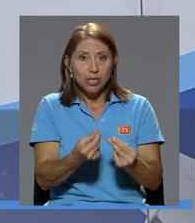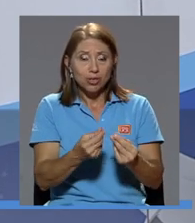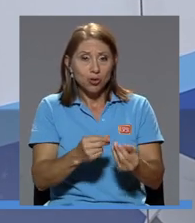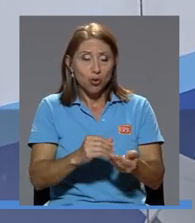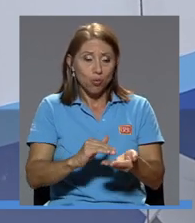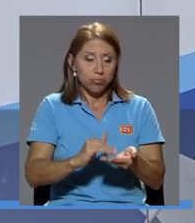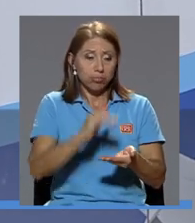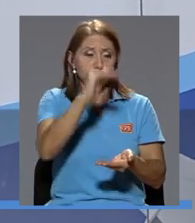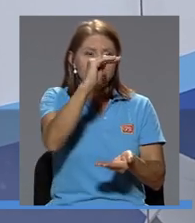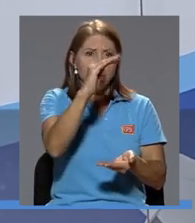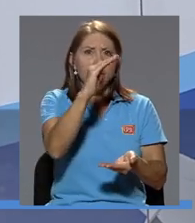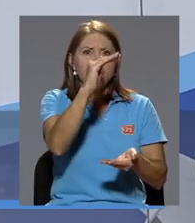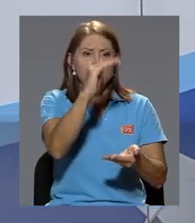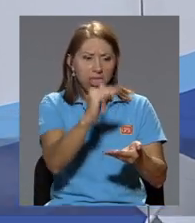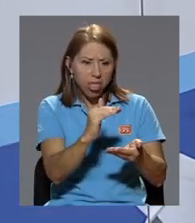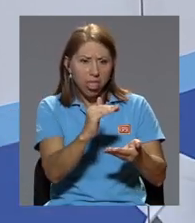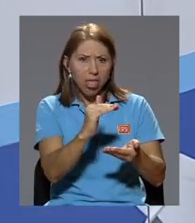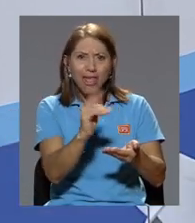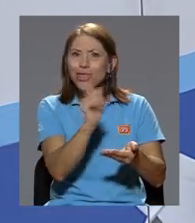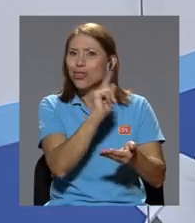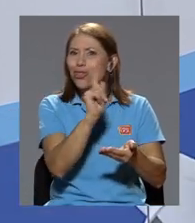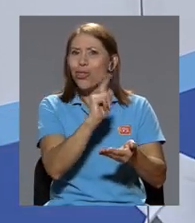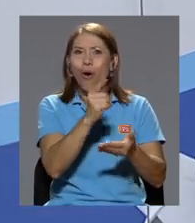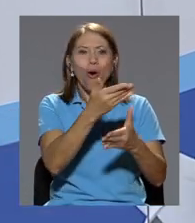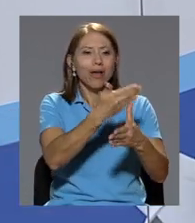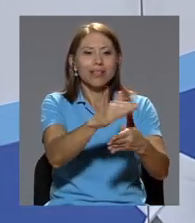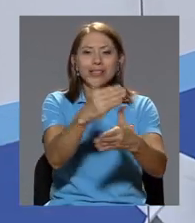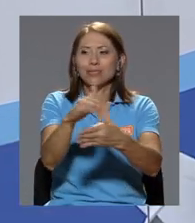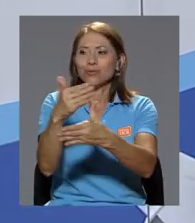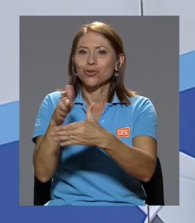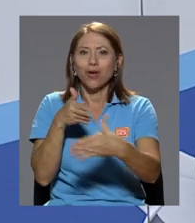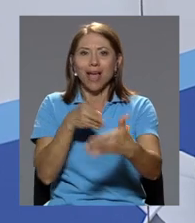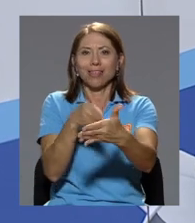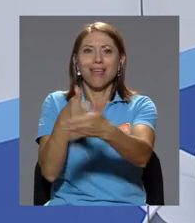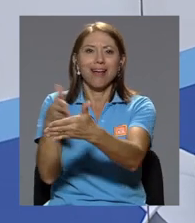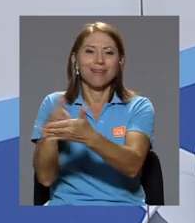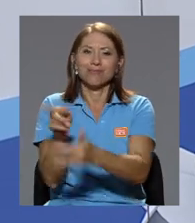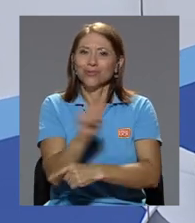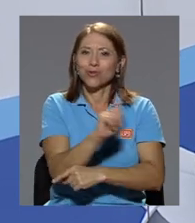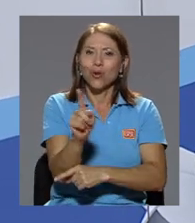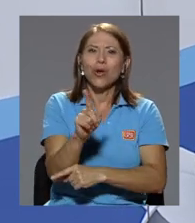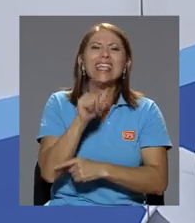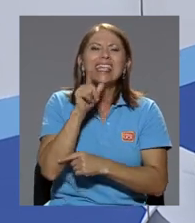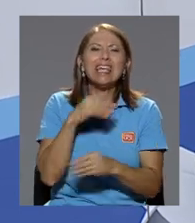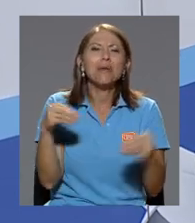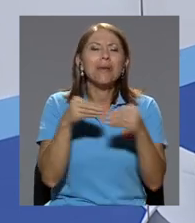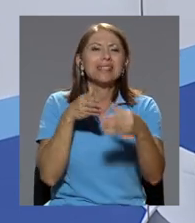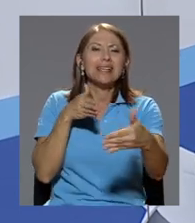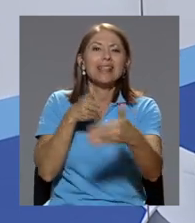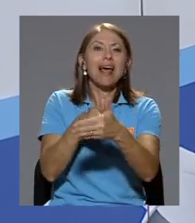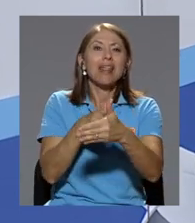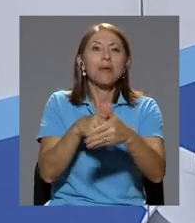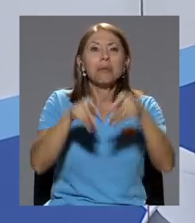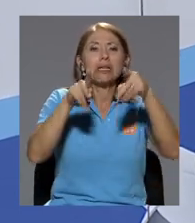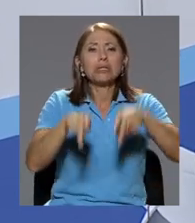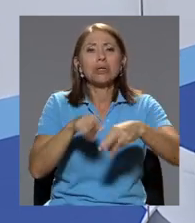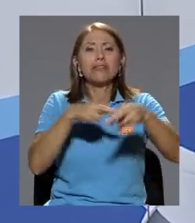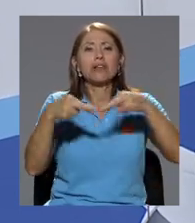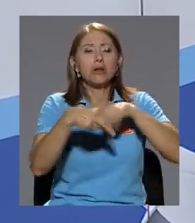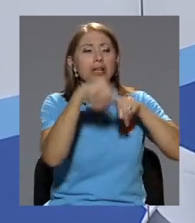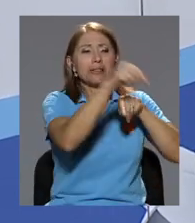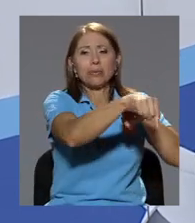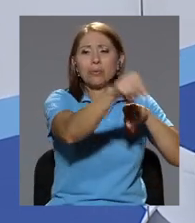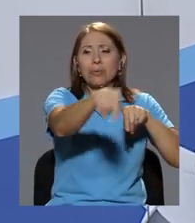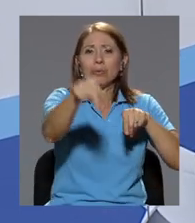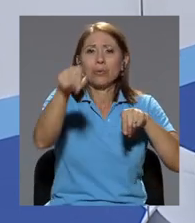ataca directamente el problema de la distribución sino que los sectores que se ven más afectados siempre son las poblaciones de sedes y recintos las poblaciones